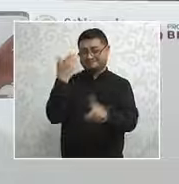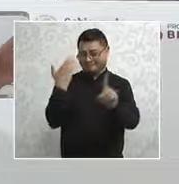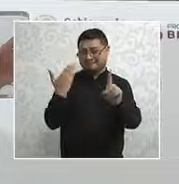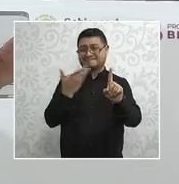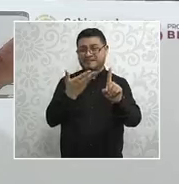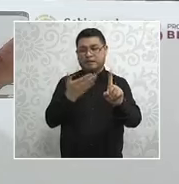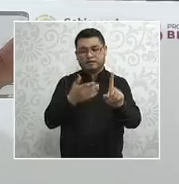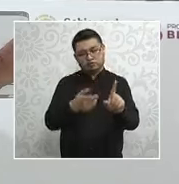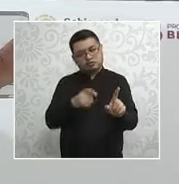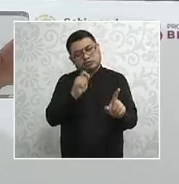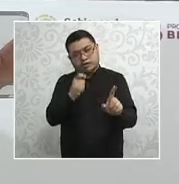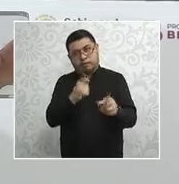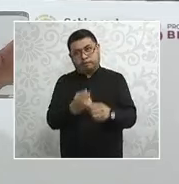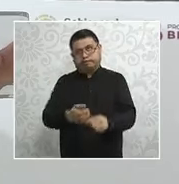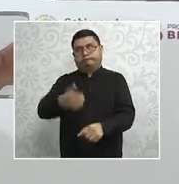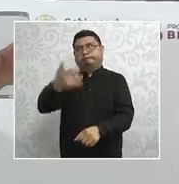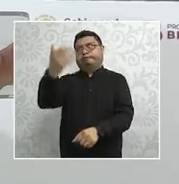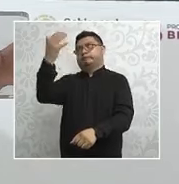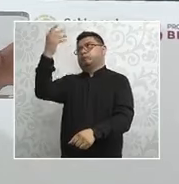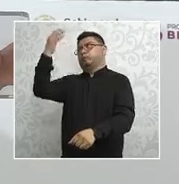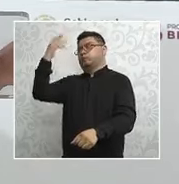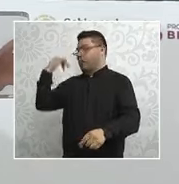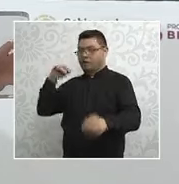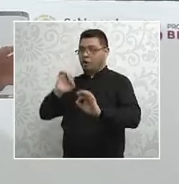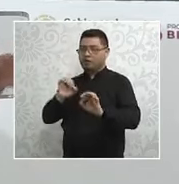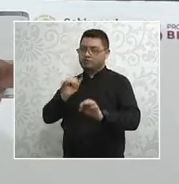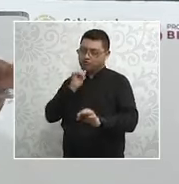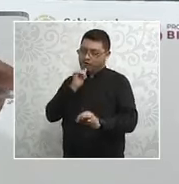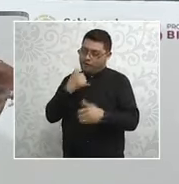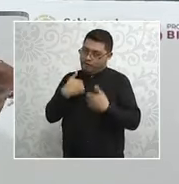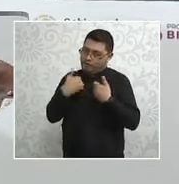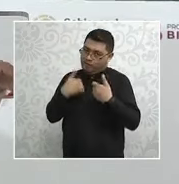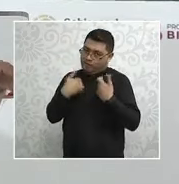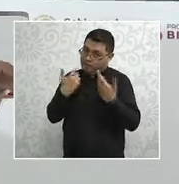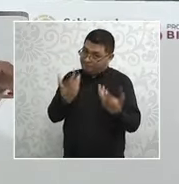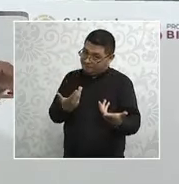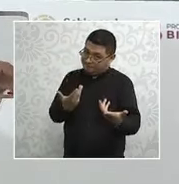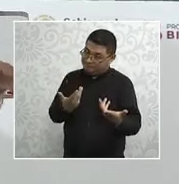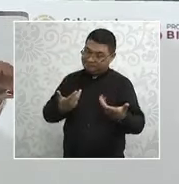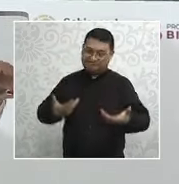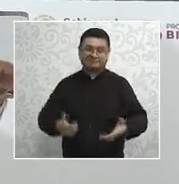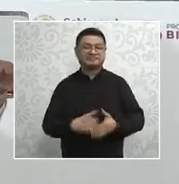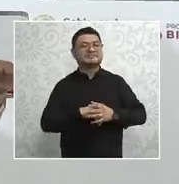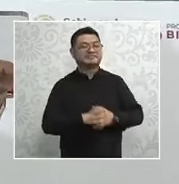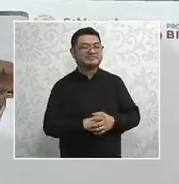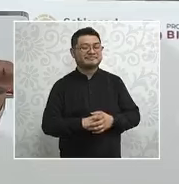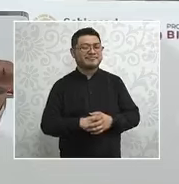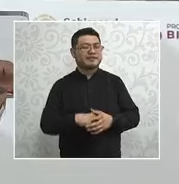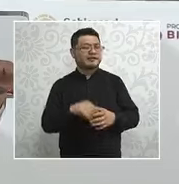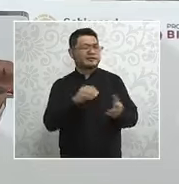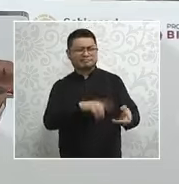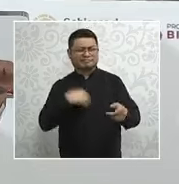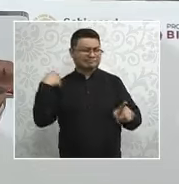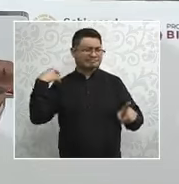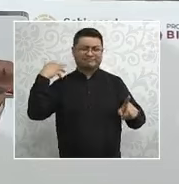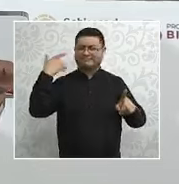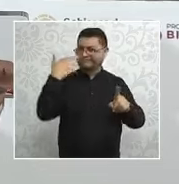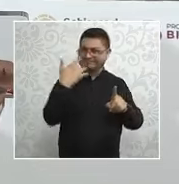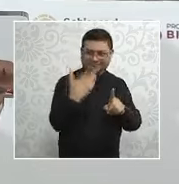tantos Porque todavía estamos jovencitas y desde siempre